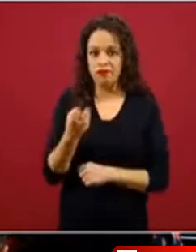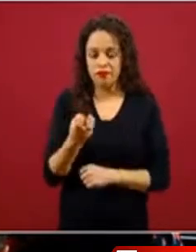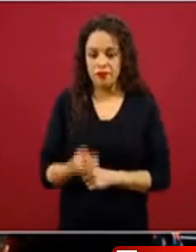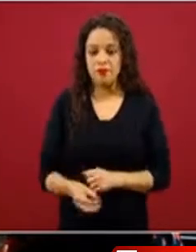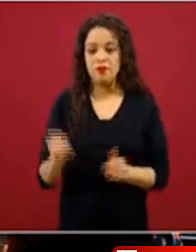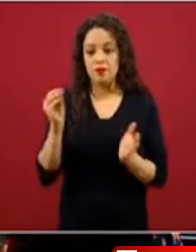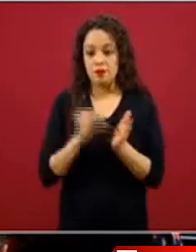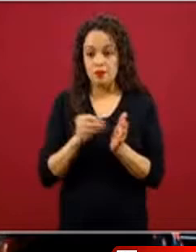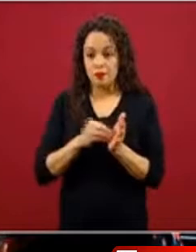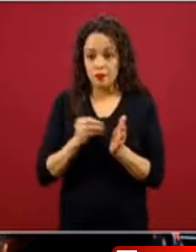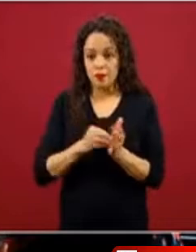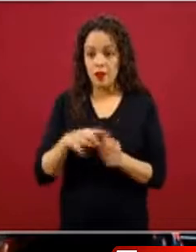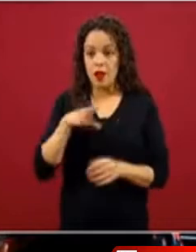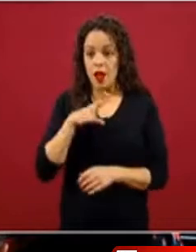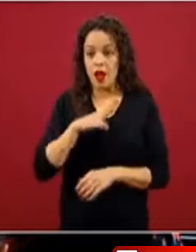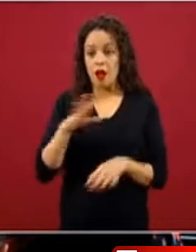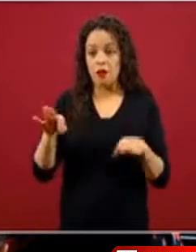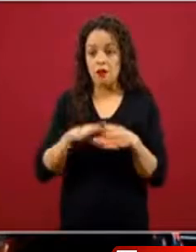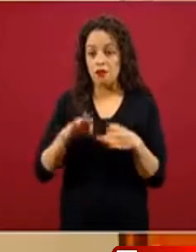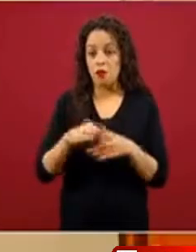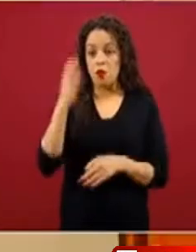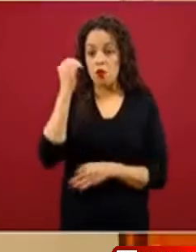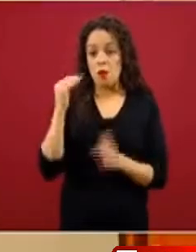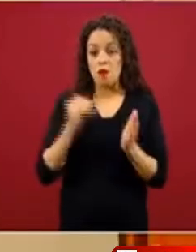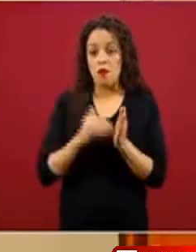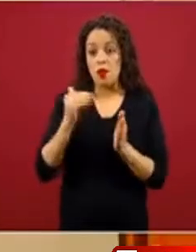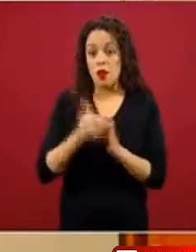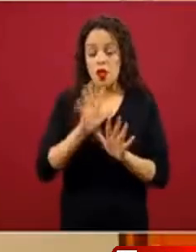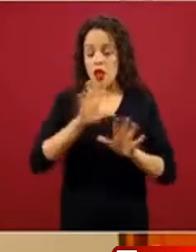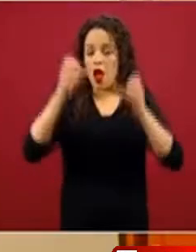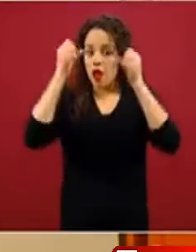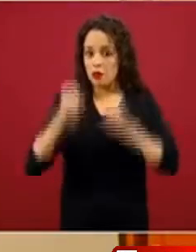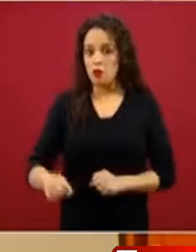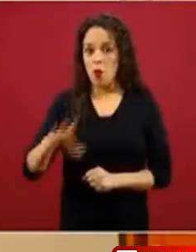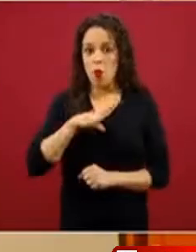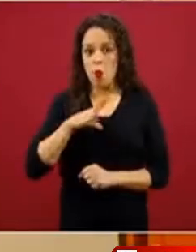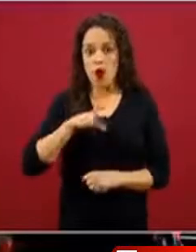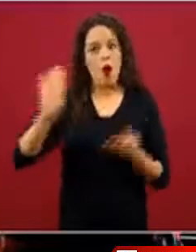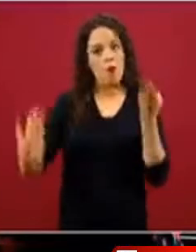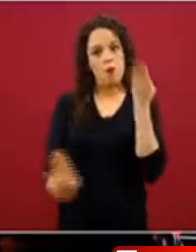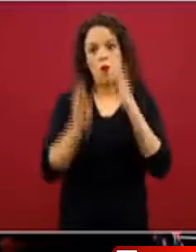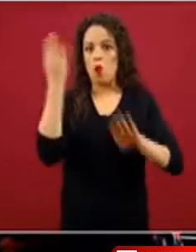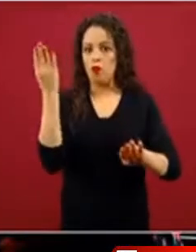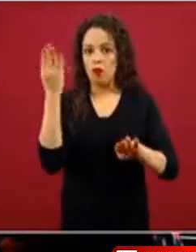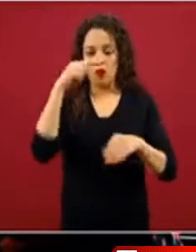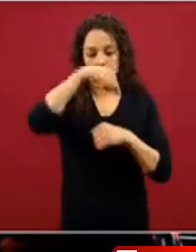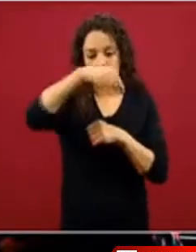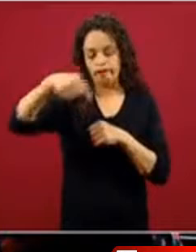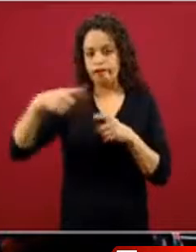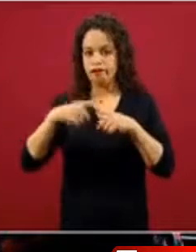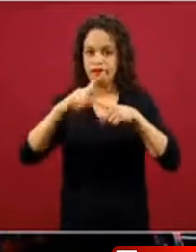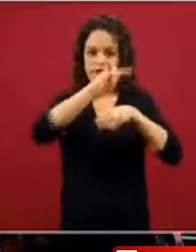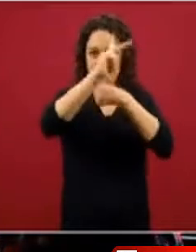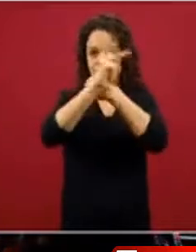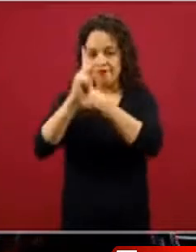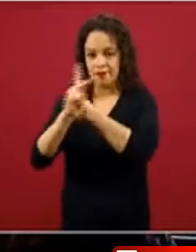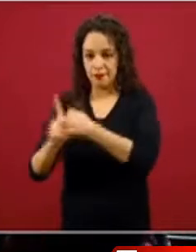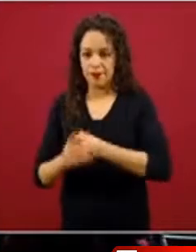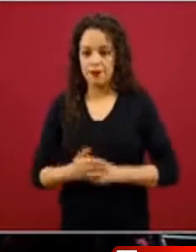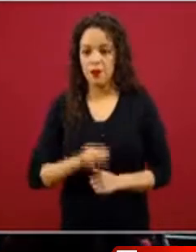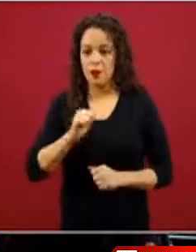casi 9,5 millones los casos confirmados en todo el mundo. Veamos la siguiente diapositiva, que es la estadística